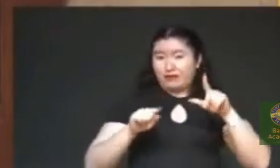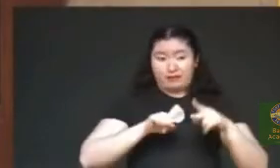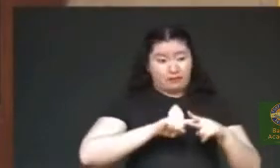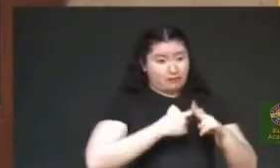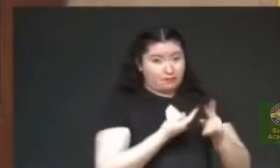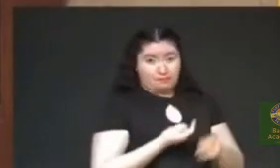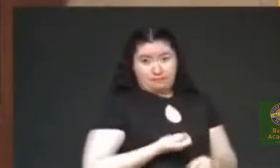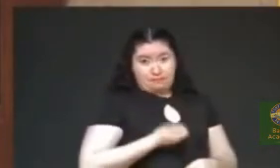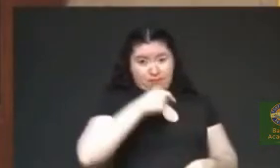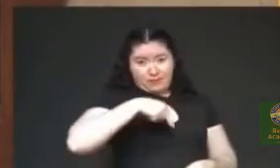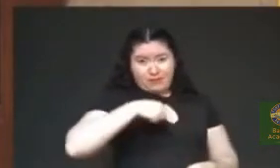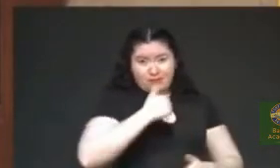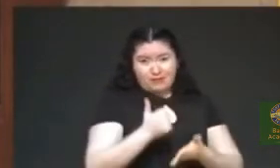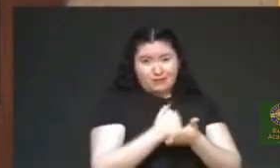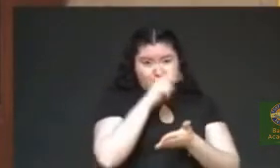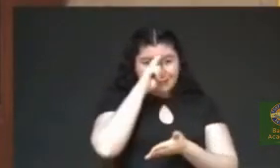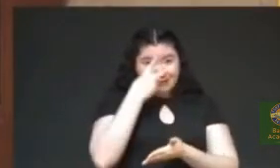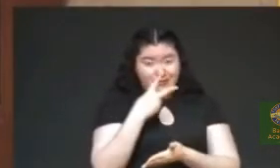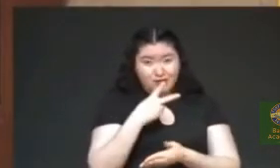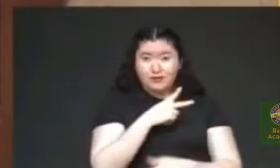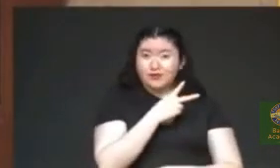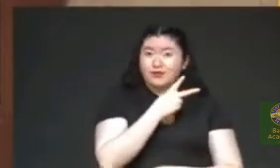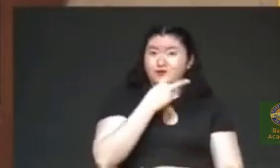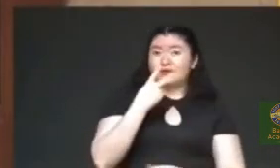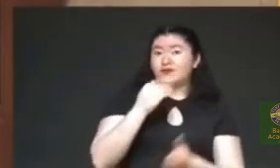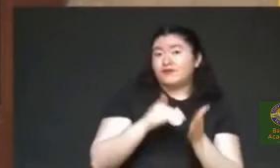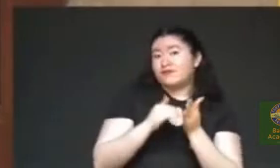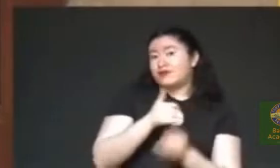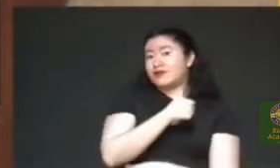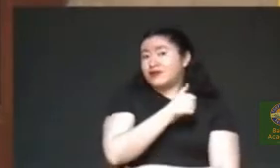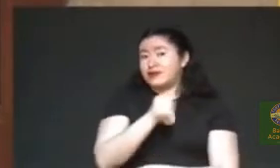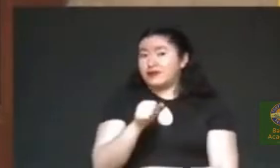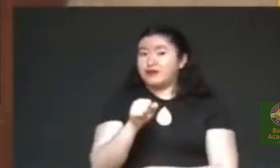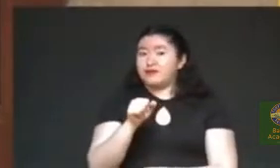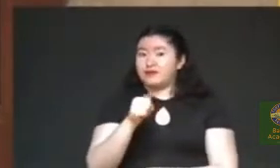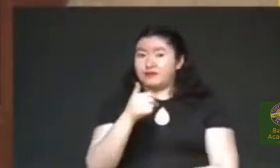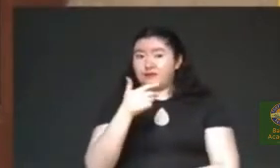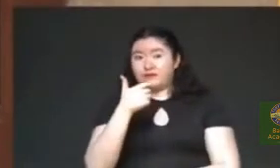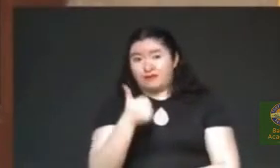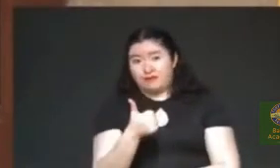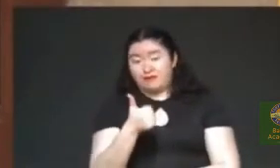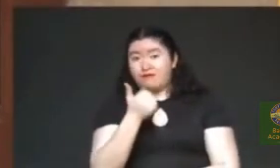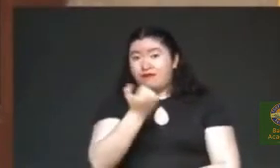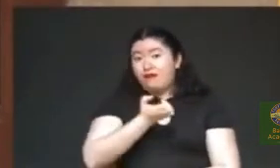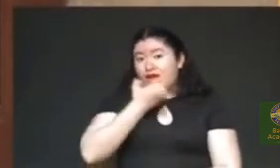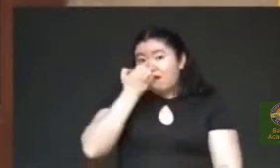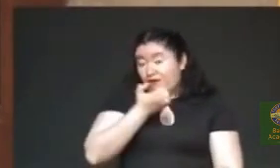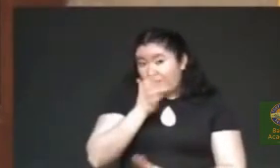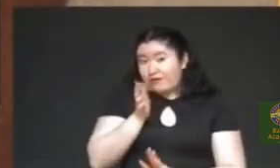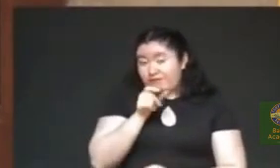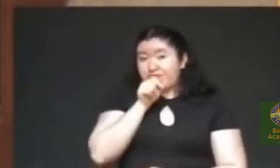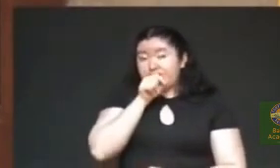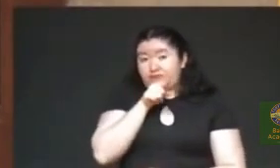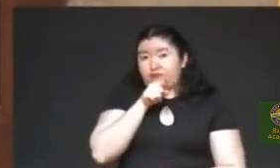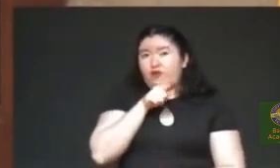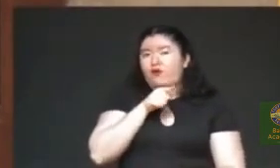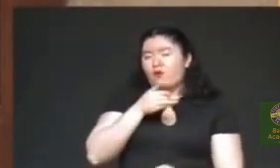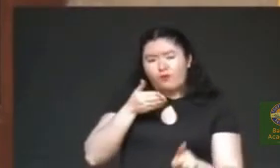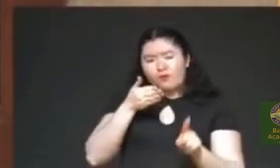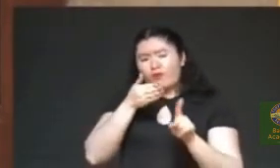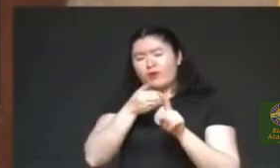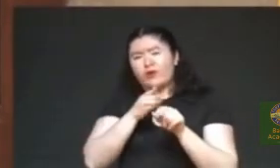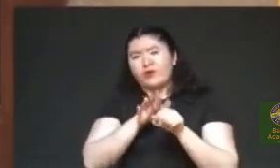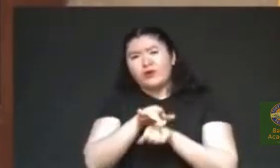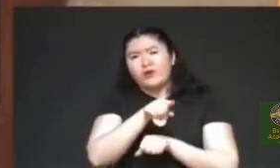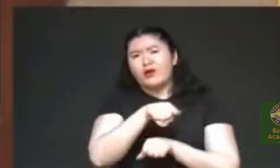México para 2.696 escuelas y el objetivo es que a través de la organización de